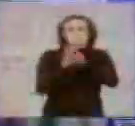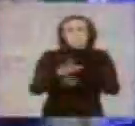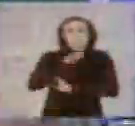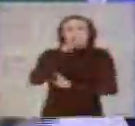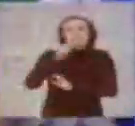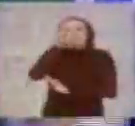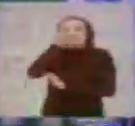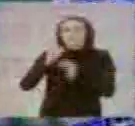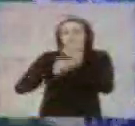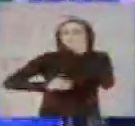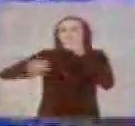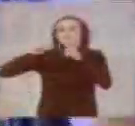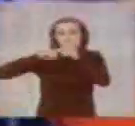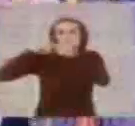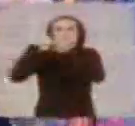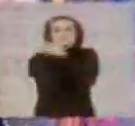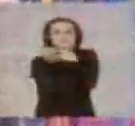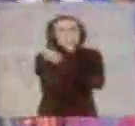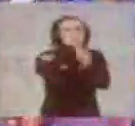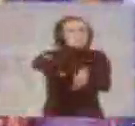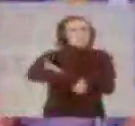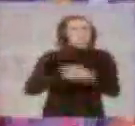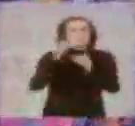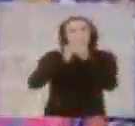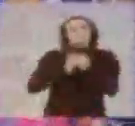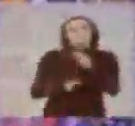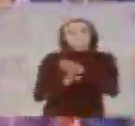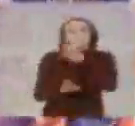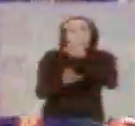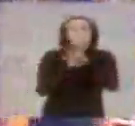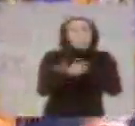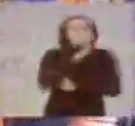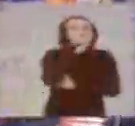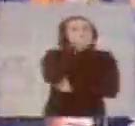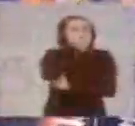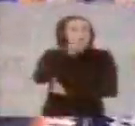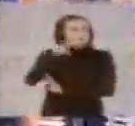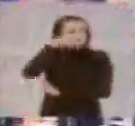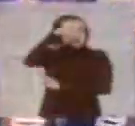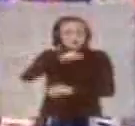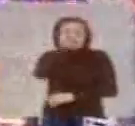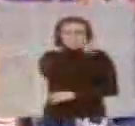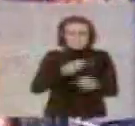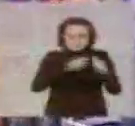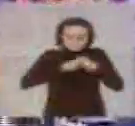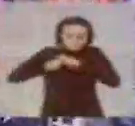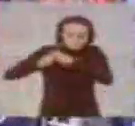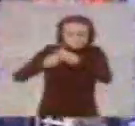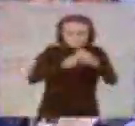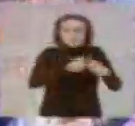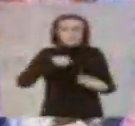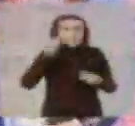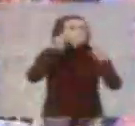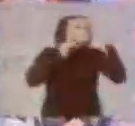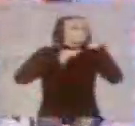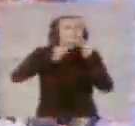están por venir, adelante por los que hoy cantamos juntos. Me maquillo y